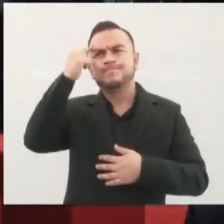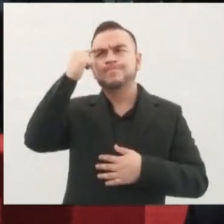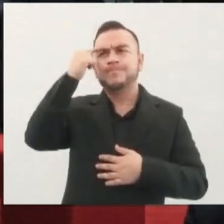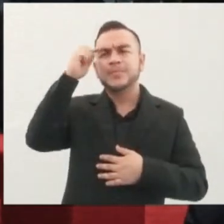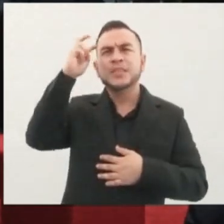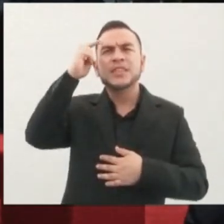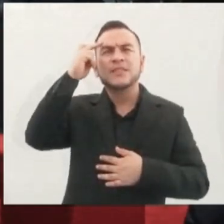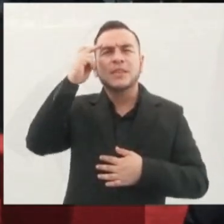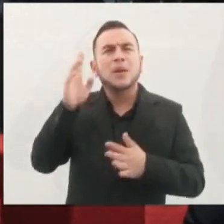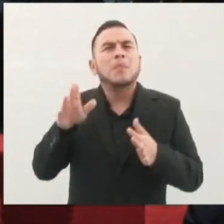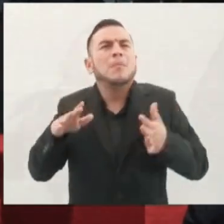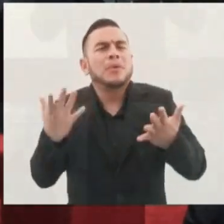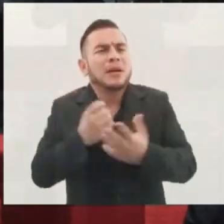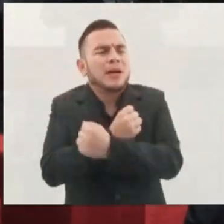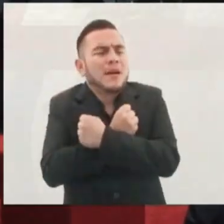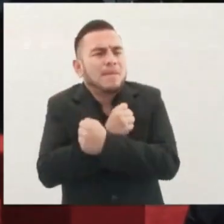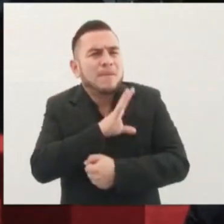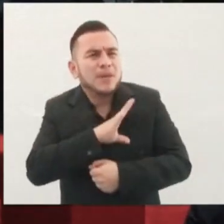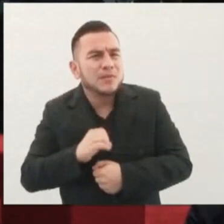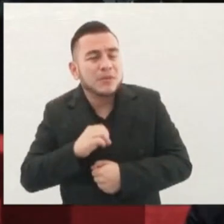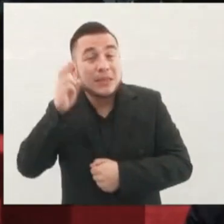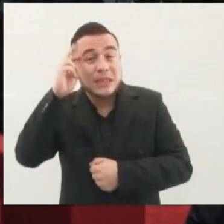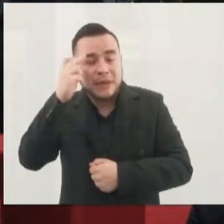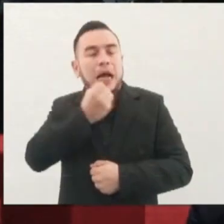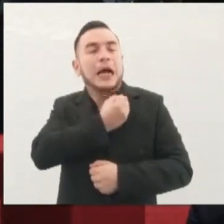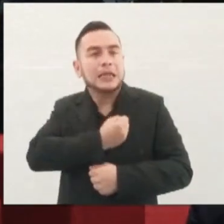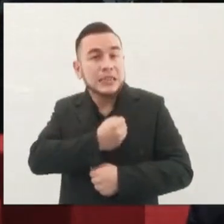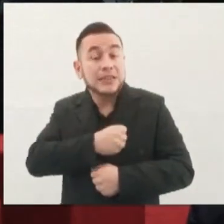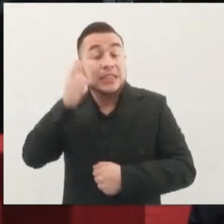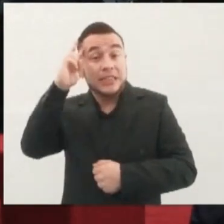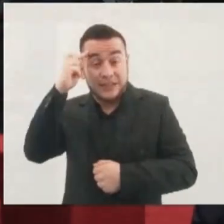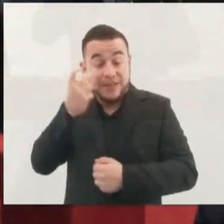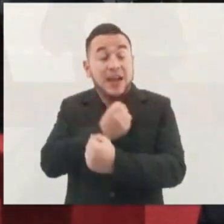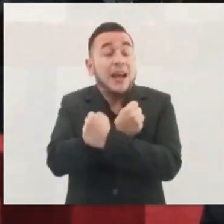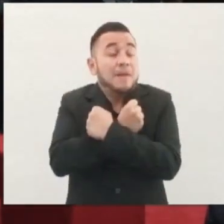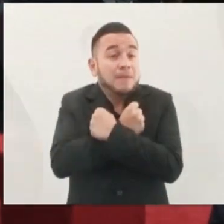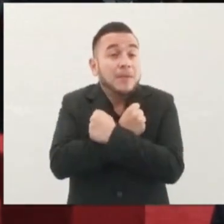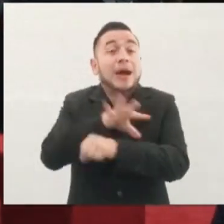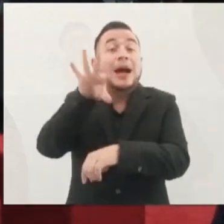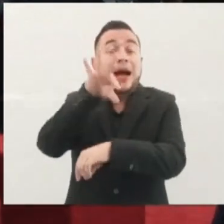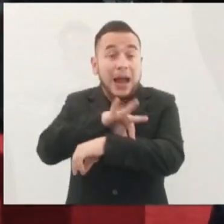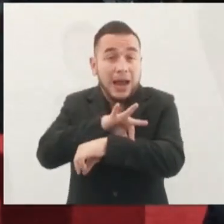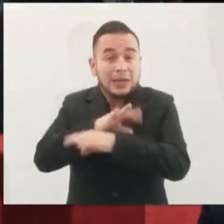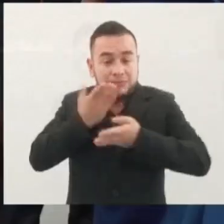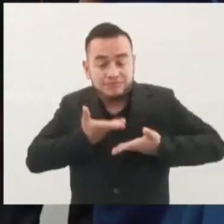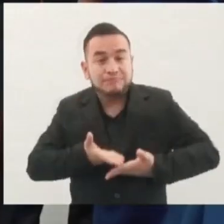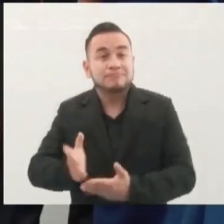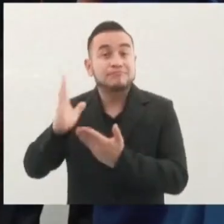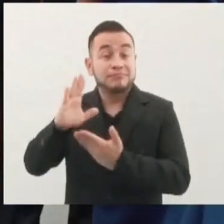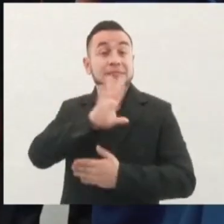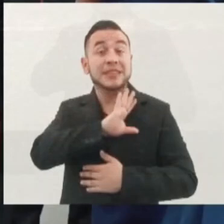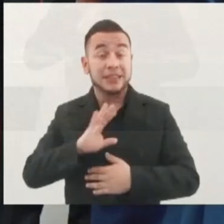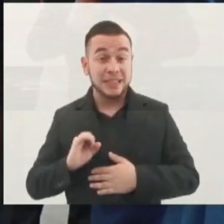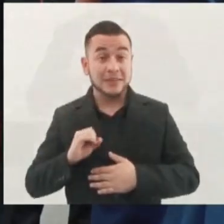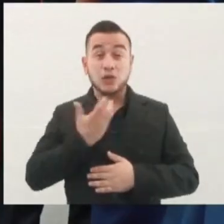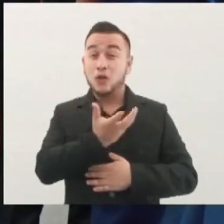no se ama por lo que tiene o por lo que ha sufrido, sino que la amamos porque es nuestra, es nuestra historia,